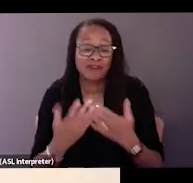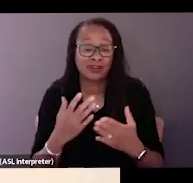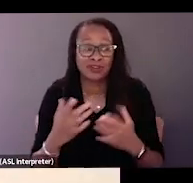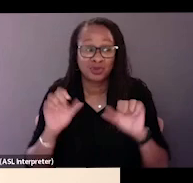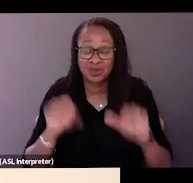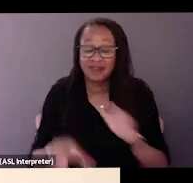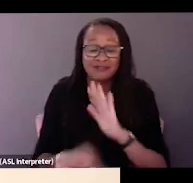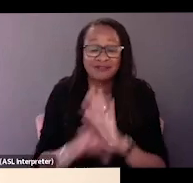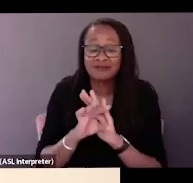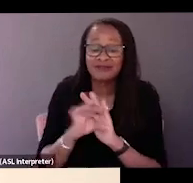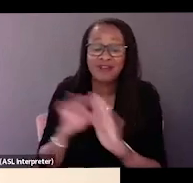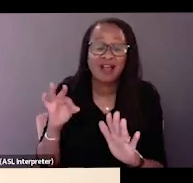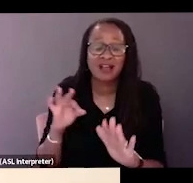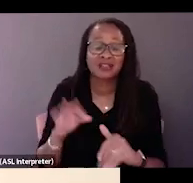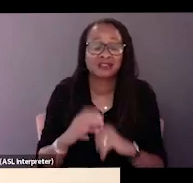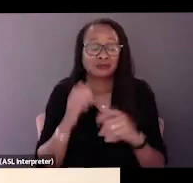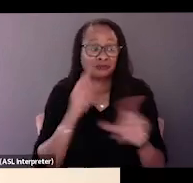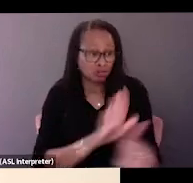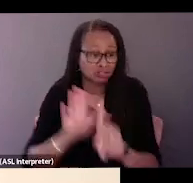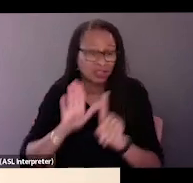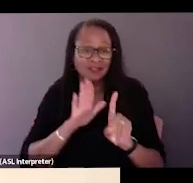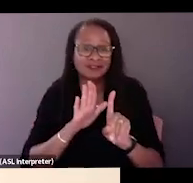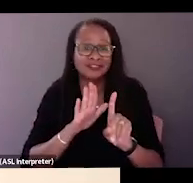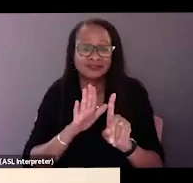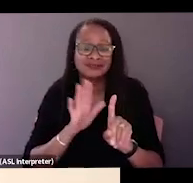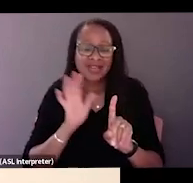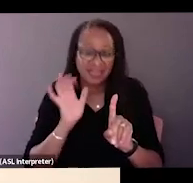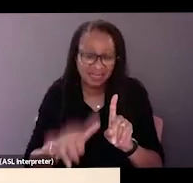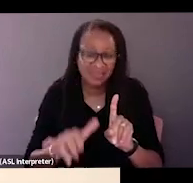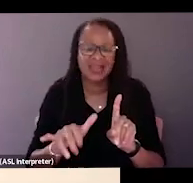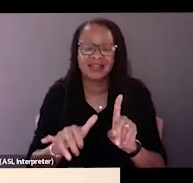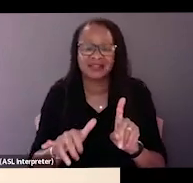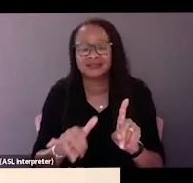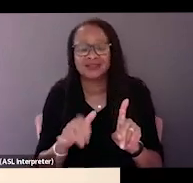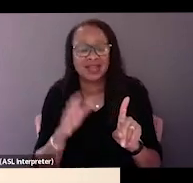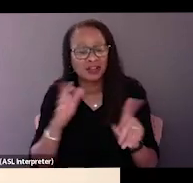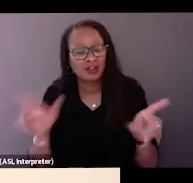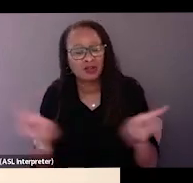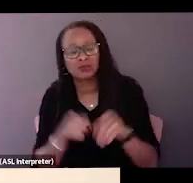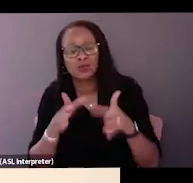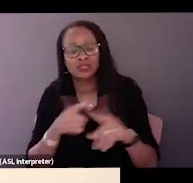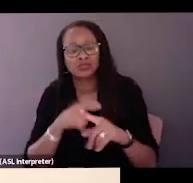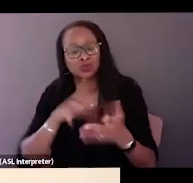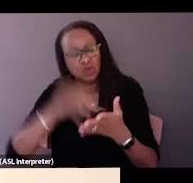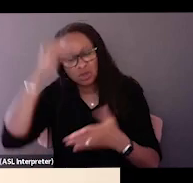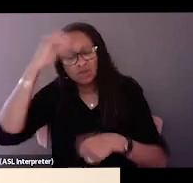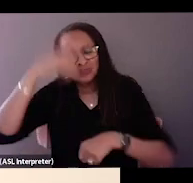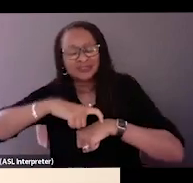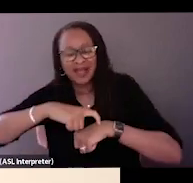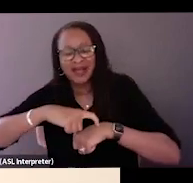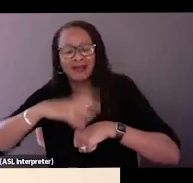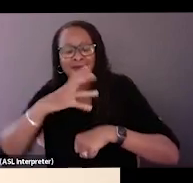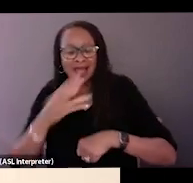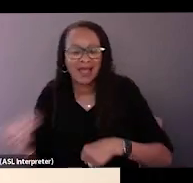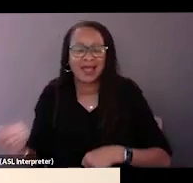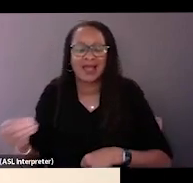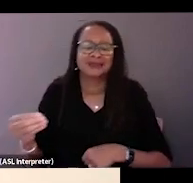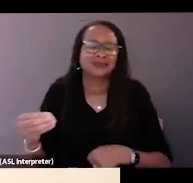vuelto precisamente la forma de aprender una y otra